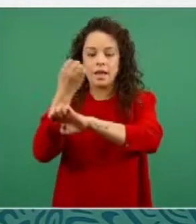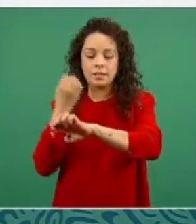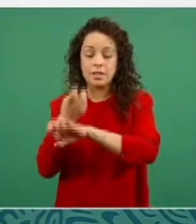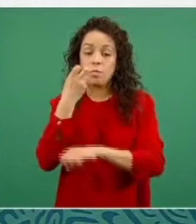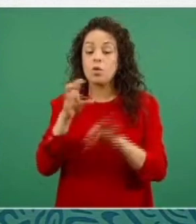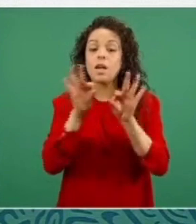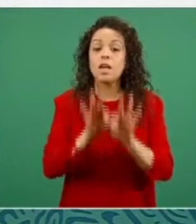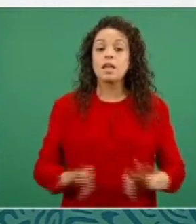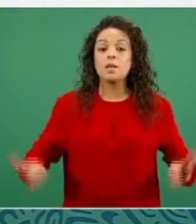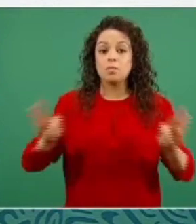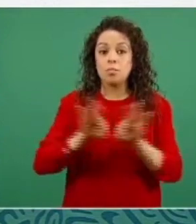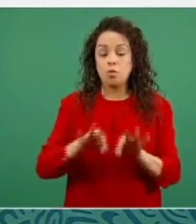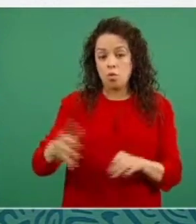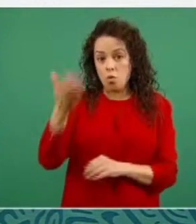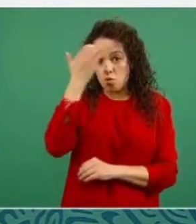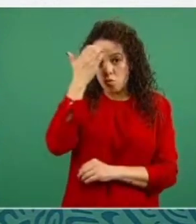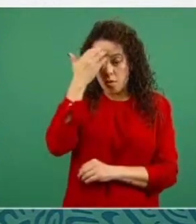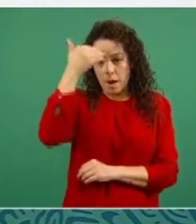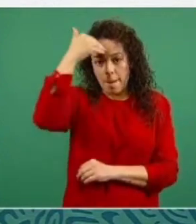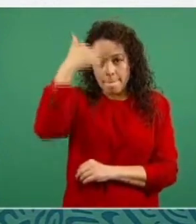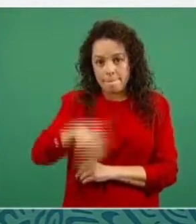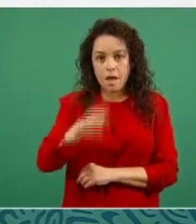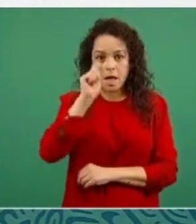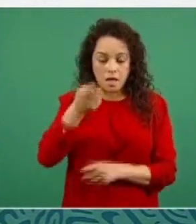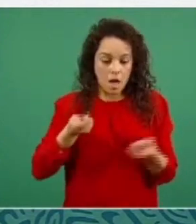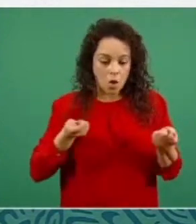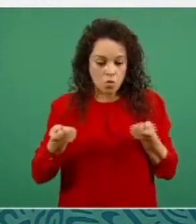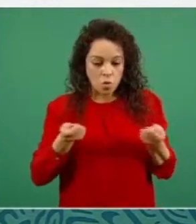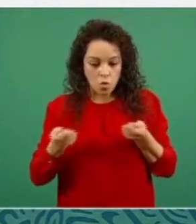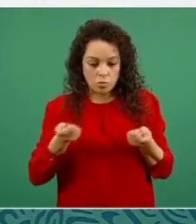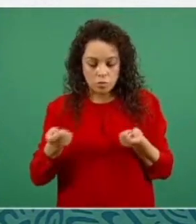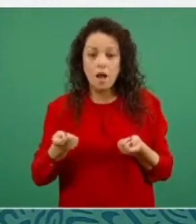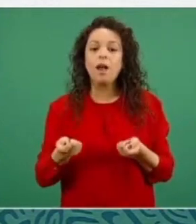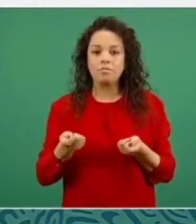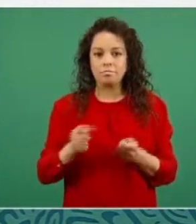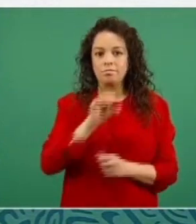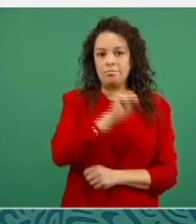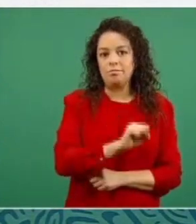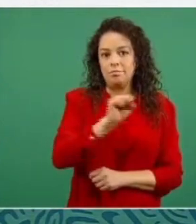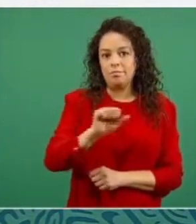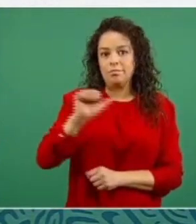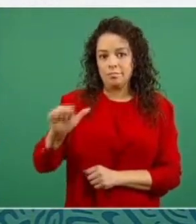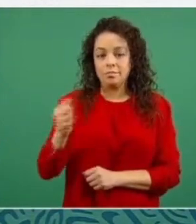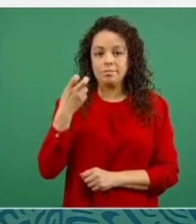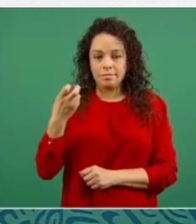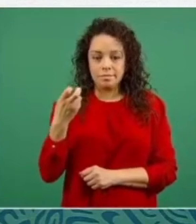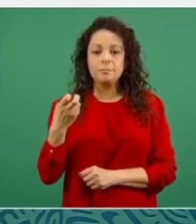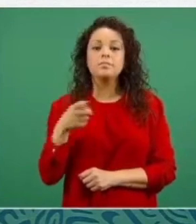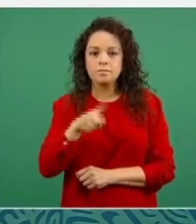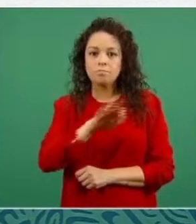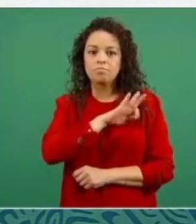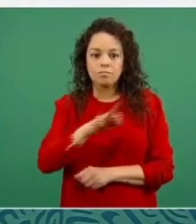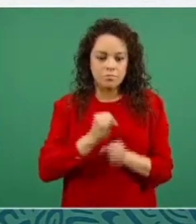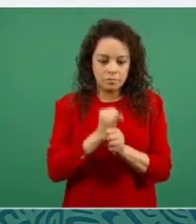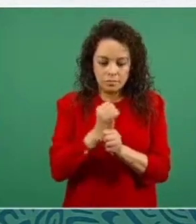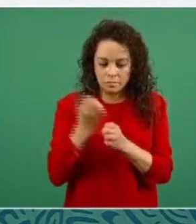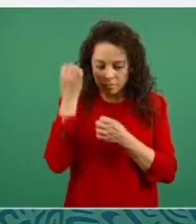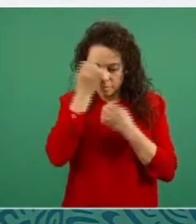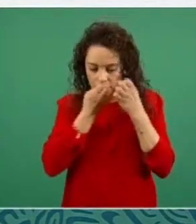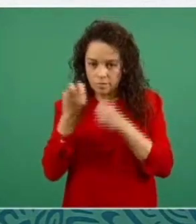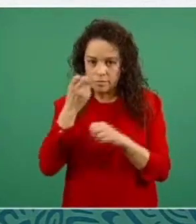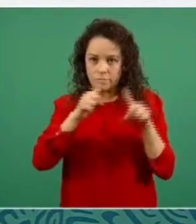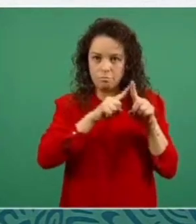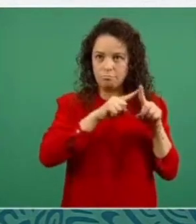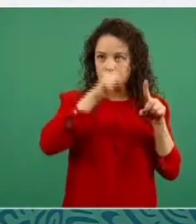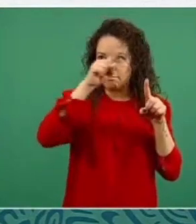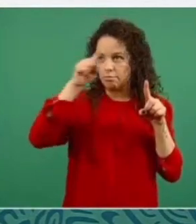que conozcan también los tableros de control que manejamos desde la Secretaría de Salud, donde también pueden explorar estas curvas epidémicas en